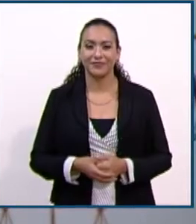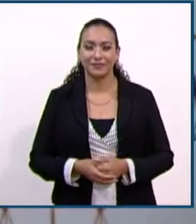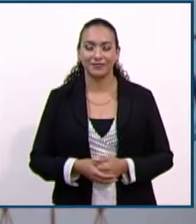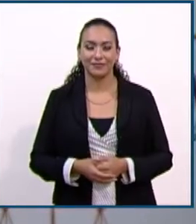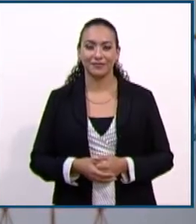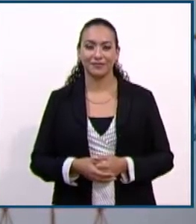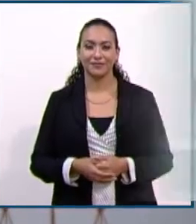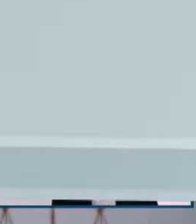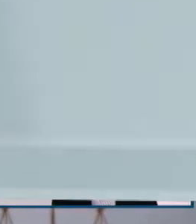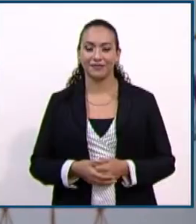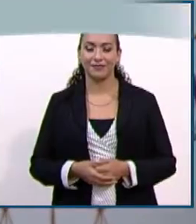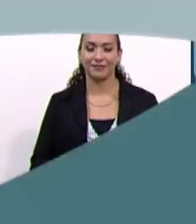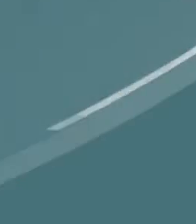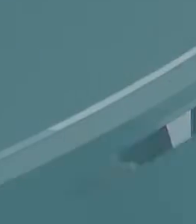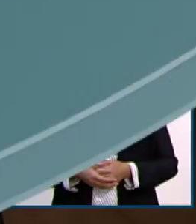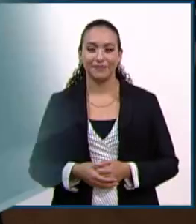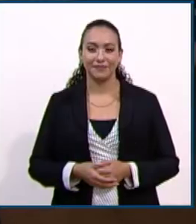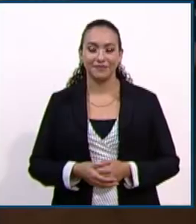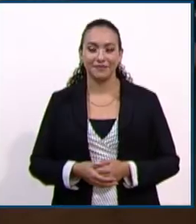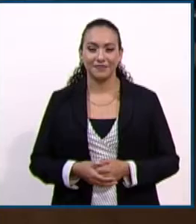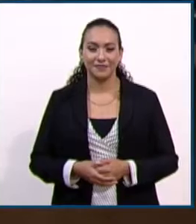Peña.